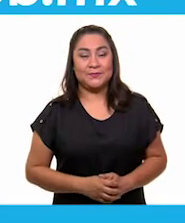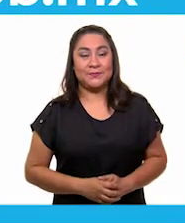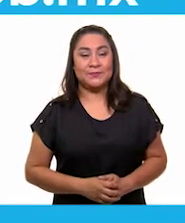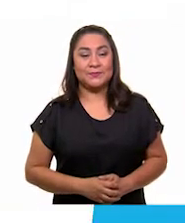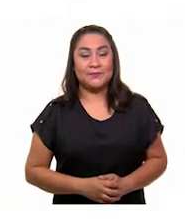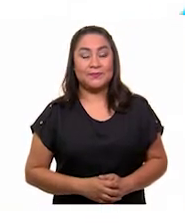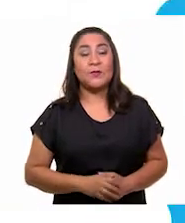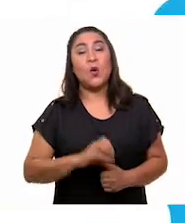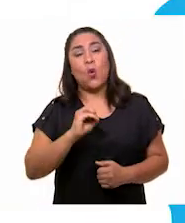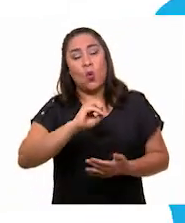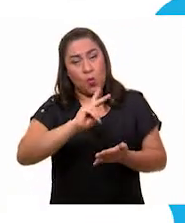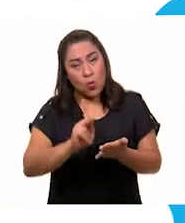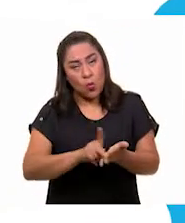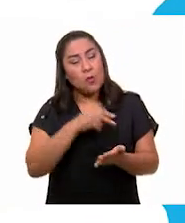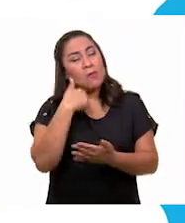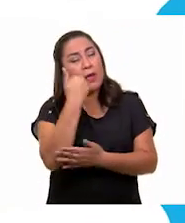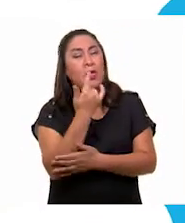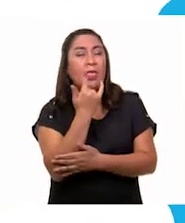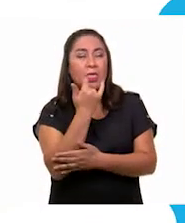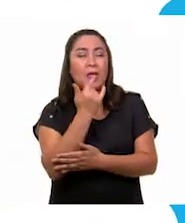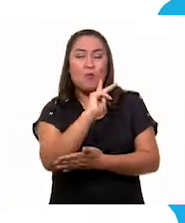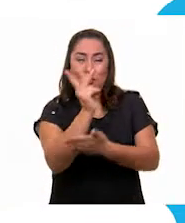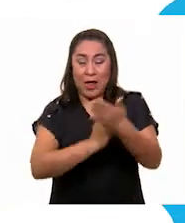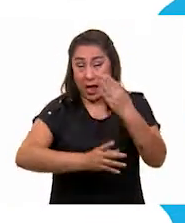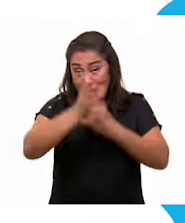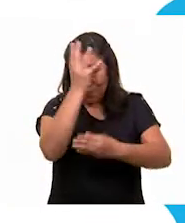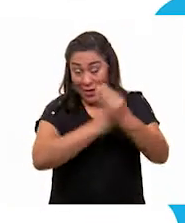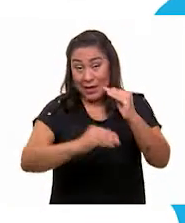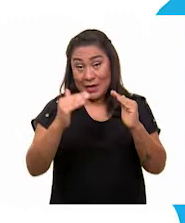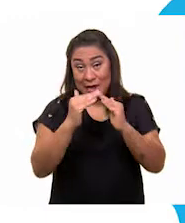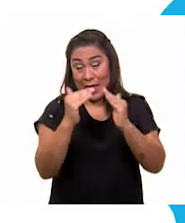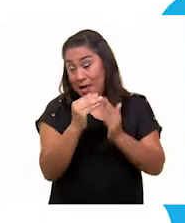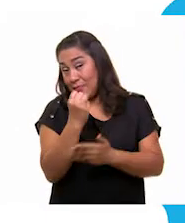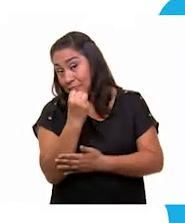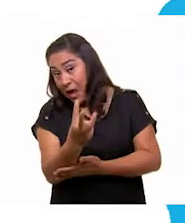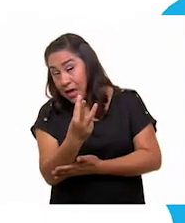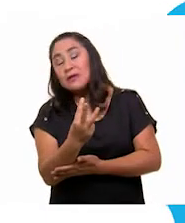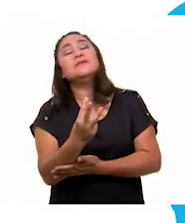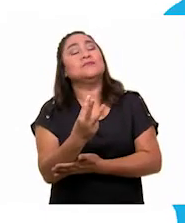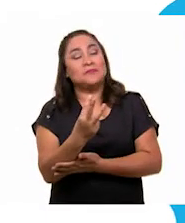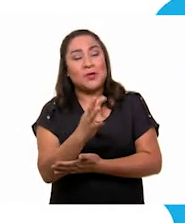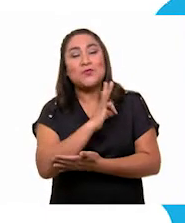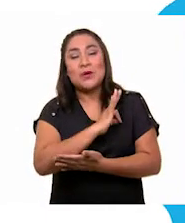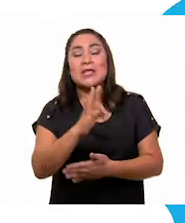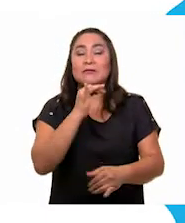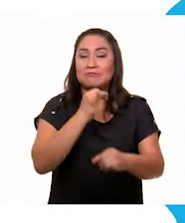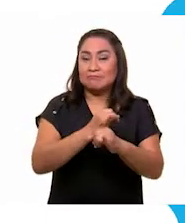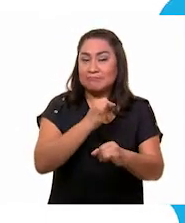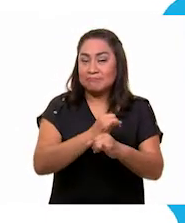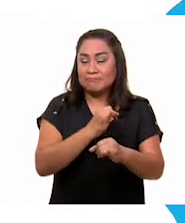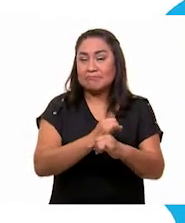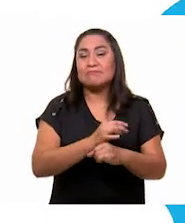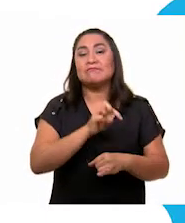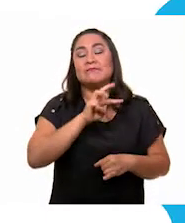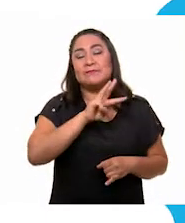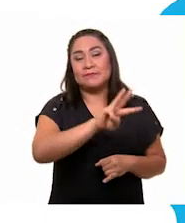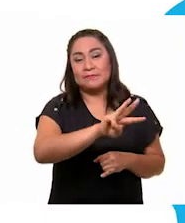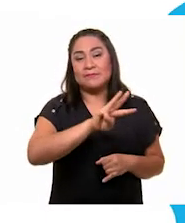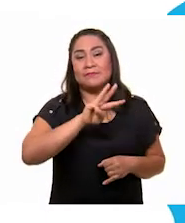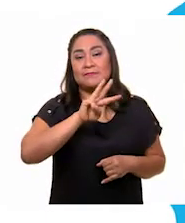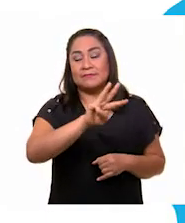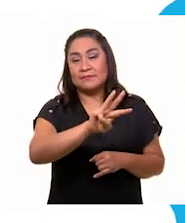conaliteg.cep.gov.mx. Si quieres volver a ver los programas de Aprende en Casa 3, los puedes encontrar en la siguiente liga: